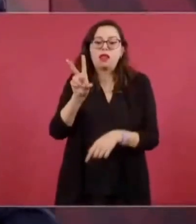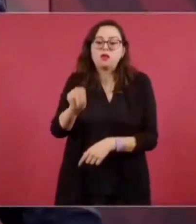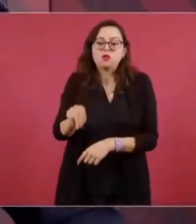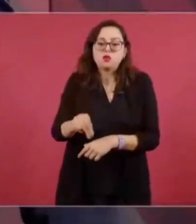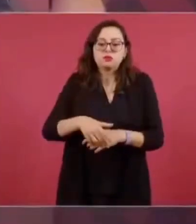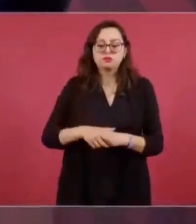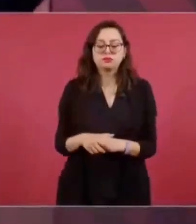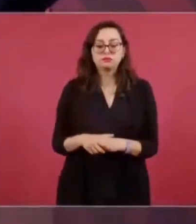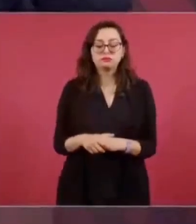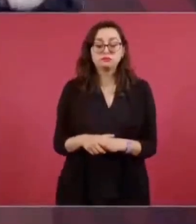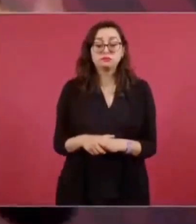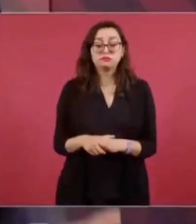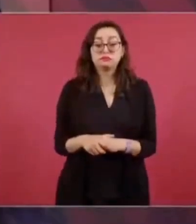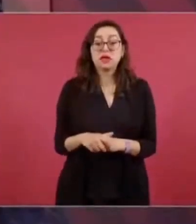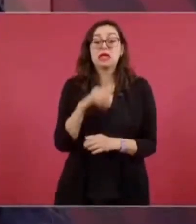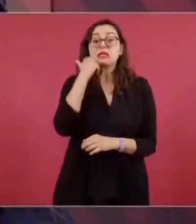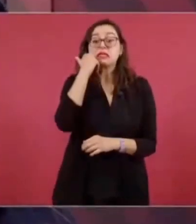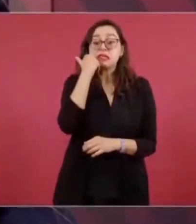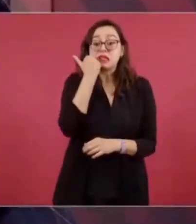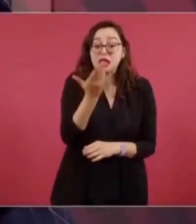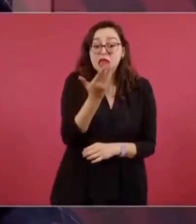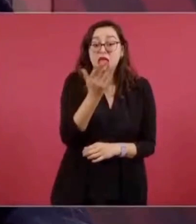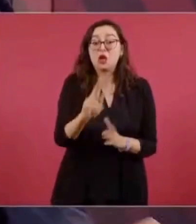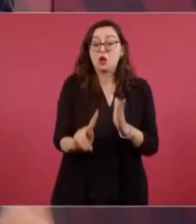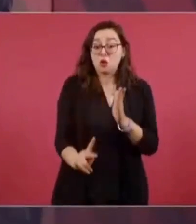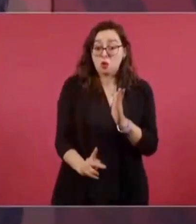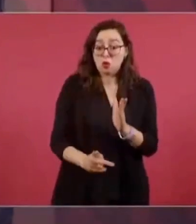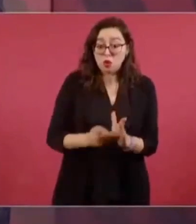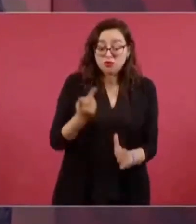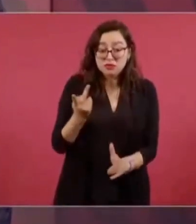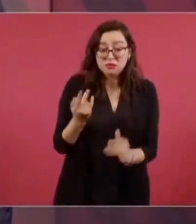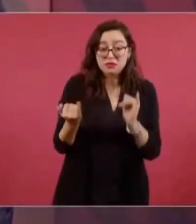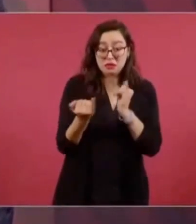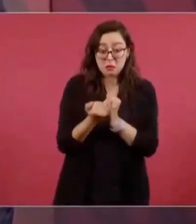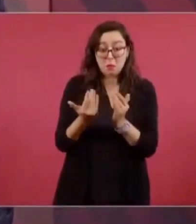a que quiera que se regrese,